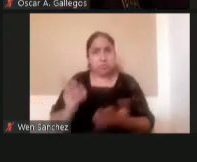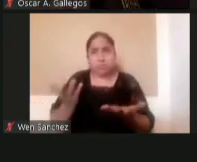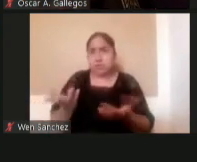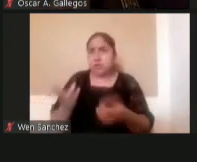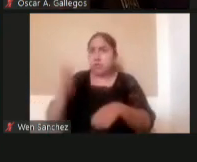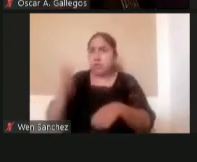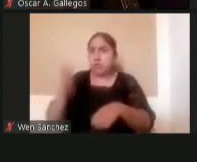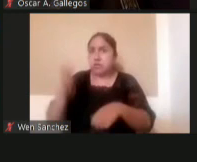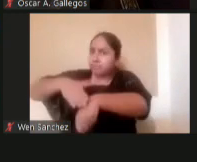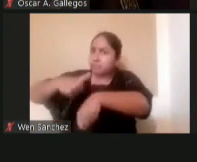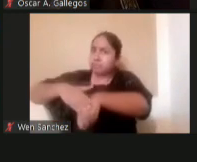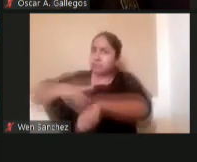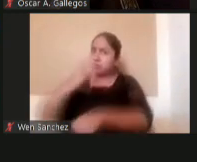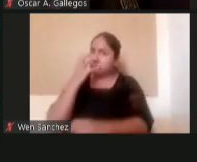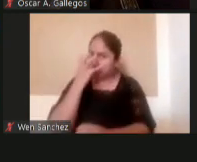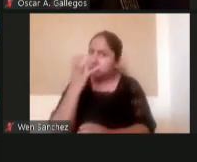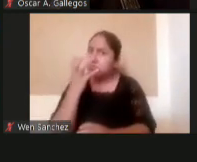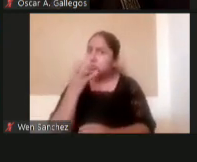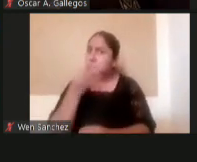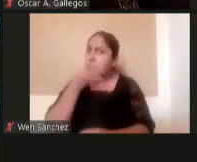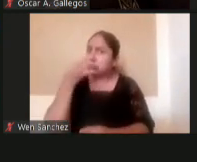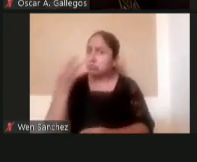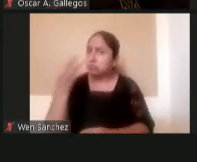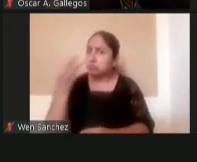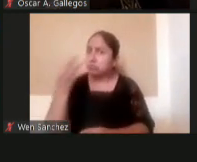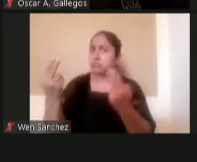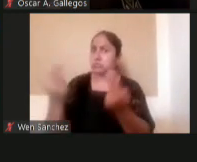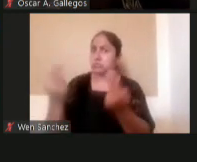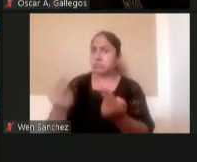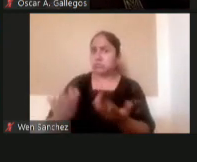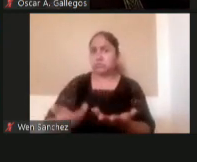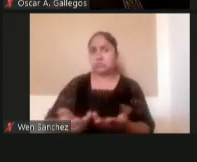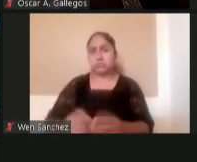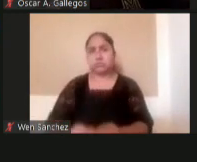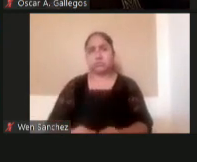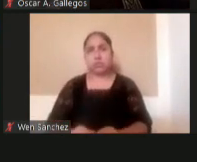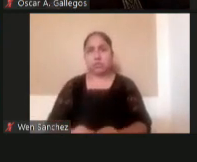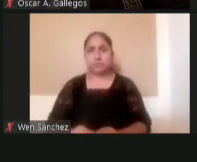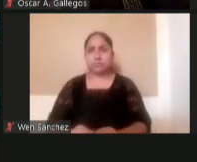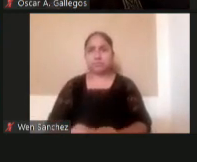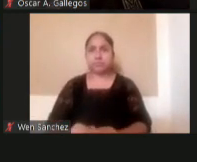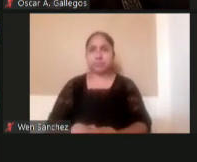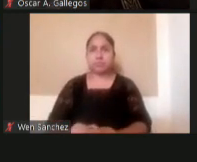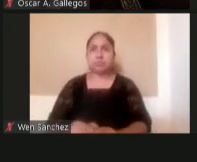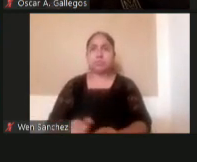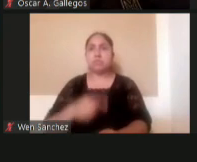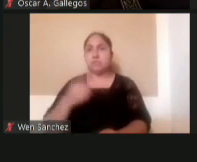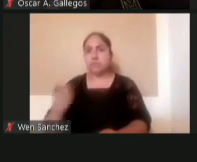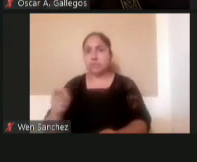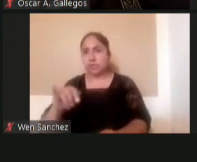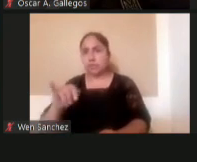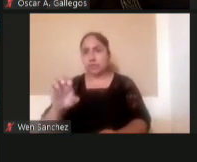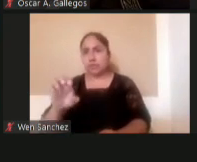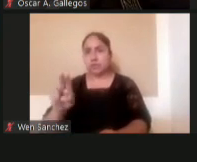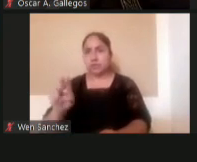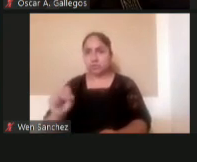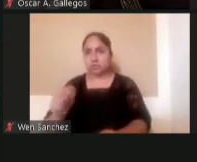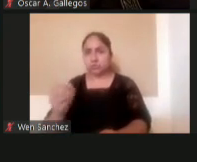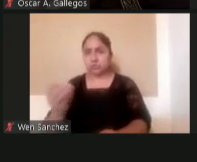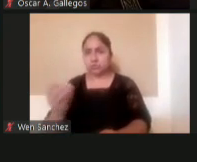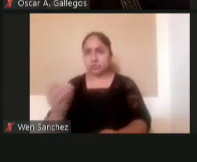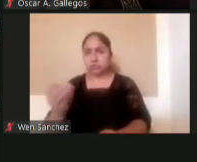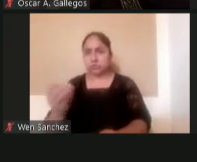solamente respetuoso. ¿Es cuánto? Gracias, regidora Beltrán. Regidor Jesús Díaz Monarres, lo escuchamos,